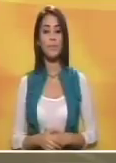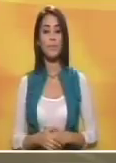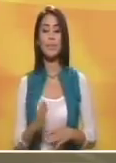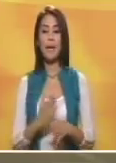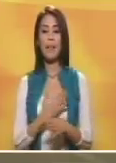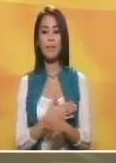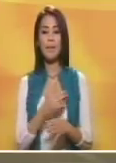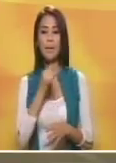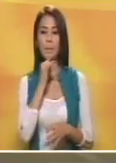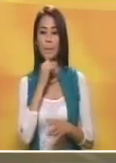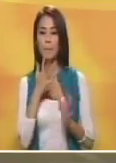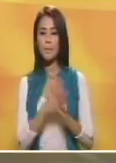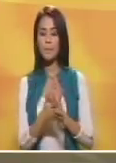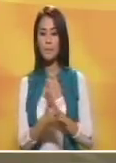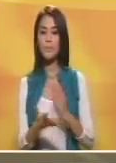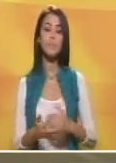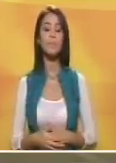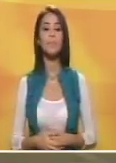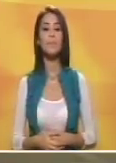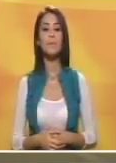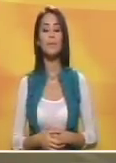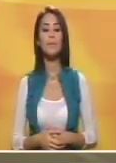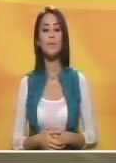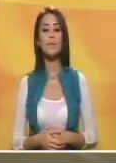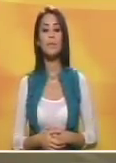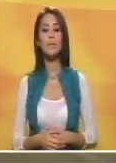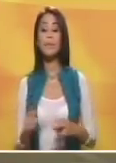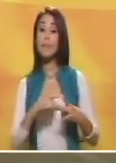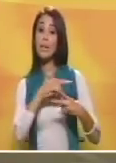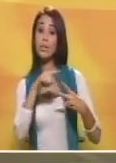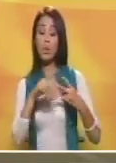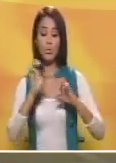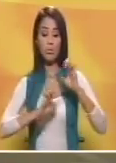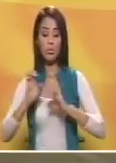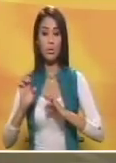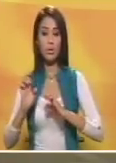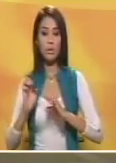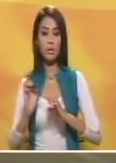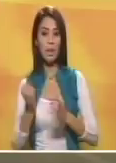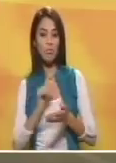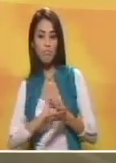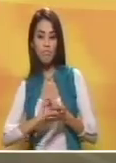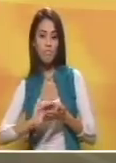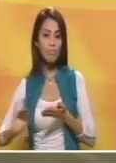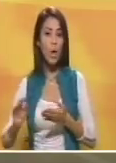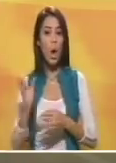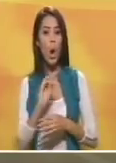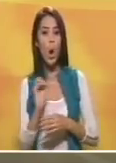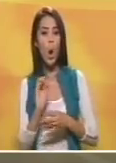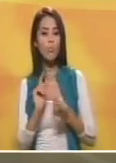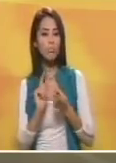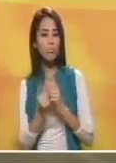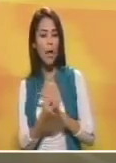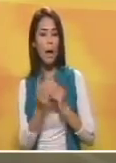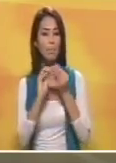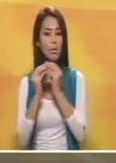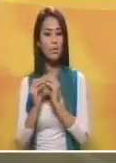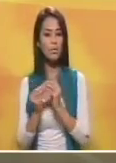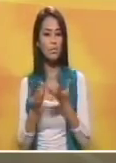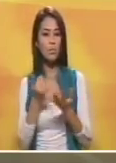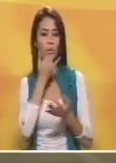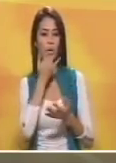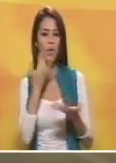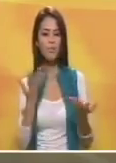hablado de 15. Quisiera, por favor, que me especificara si hay dos auditorías que se eliminaron o hubo algún tipo de fusión o si fue algún